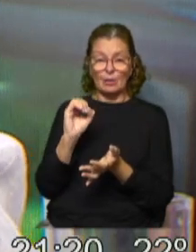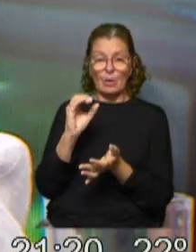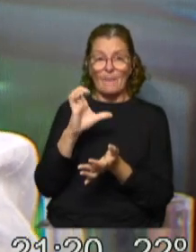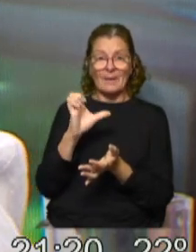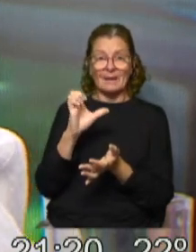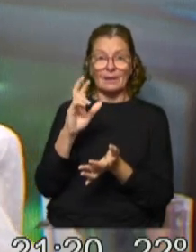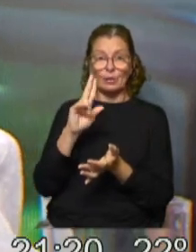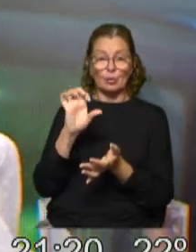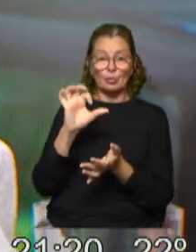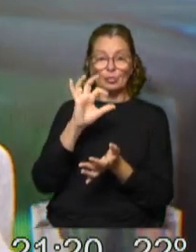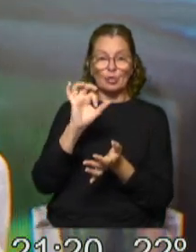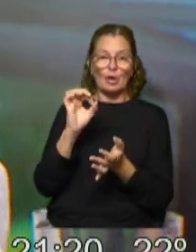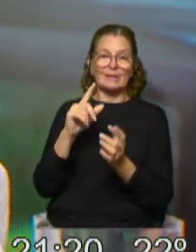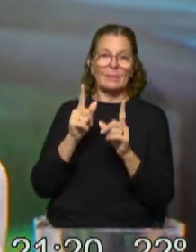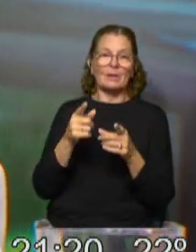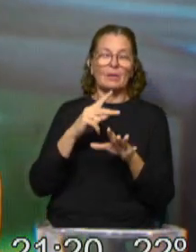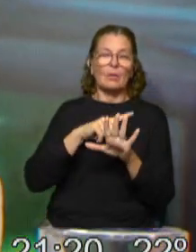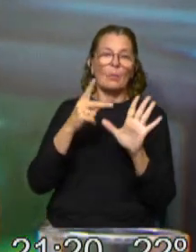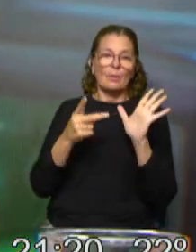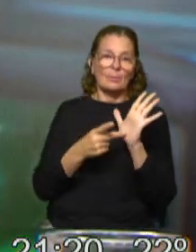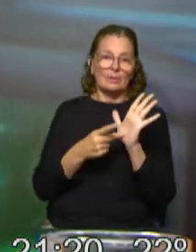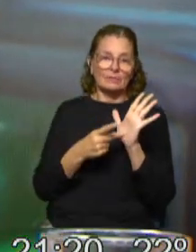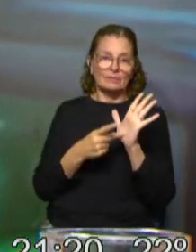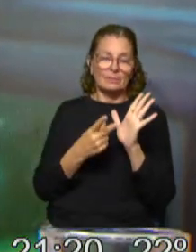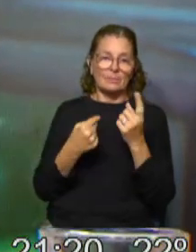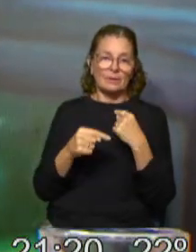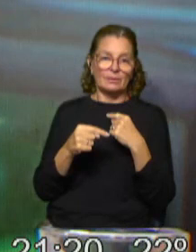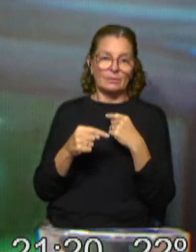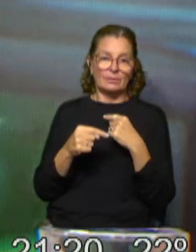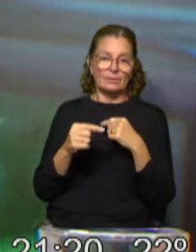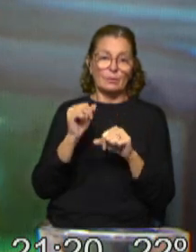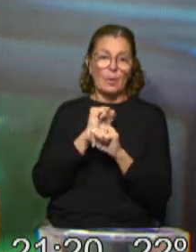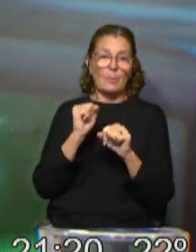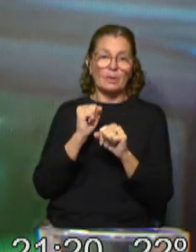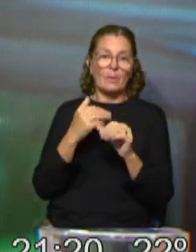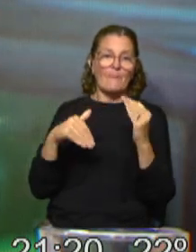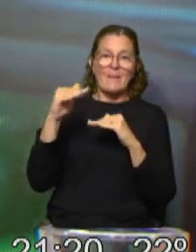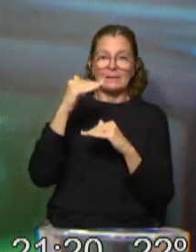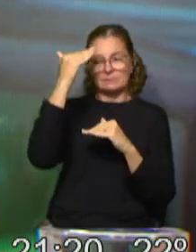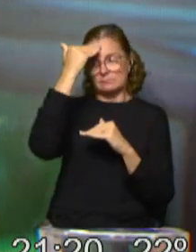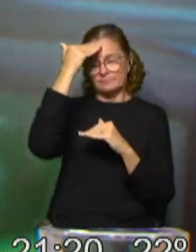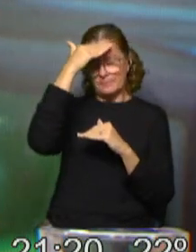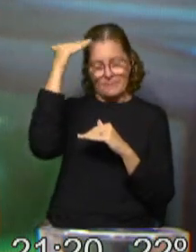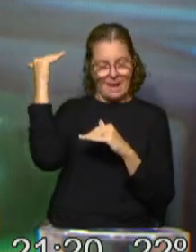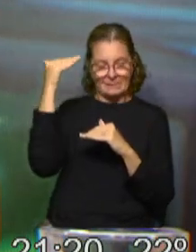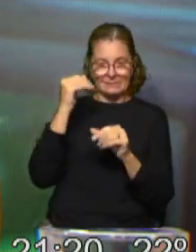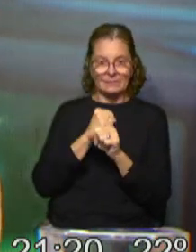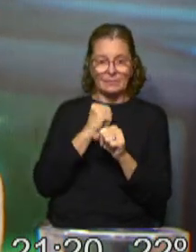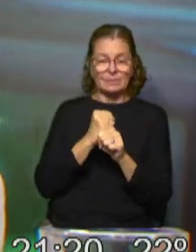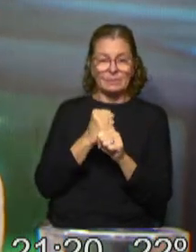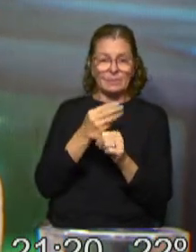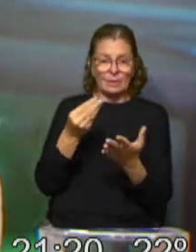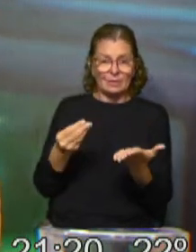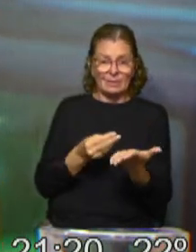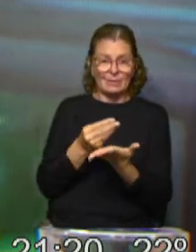parte de este proyecto, y él me dijo, mira, a mí, yo participo, dice, pero estoy, que no puedo más de laburo, pero te voy a presentar a una